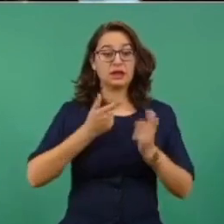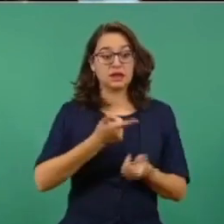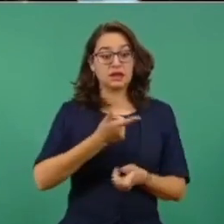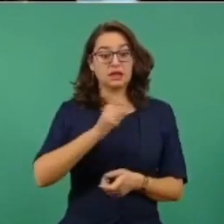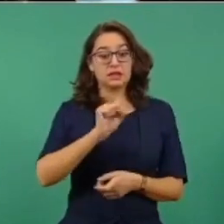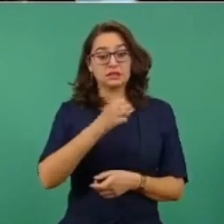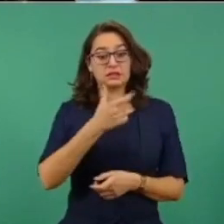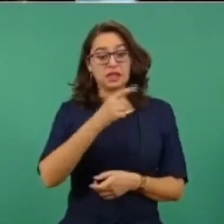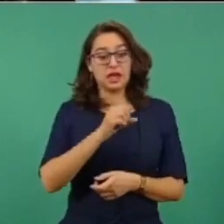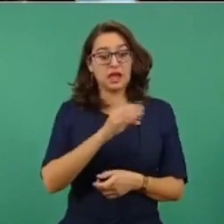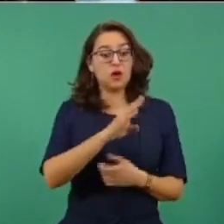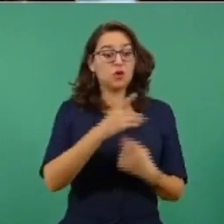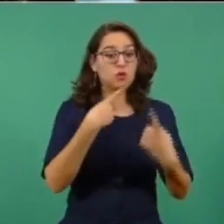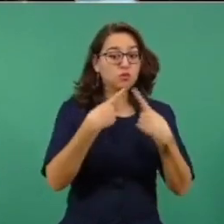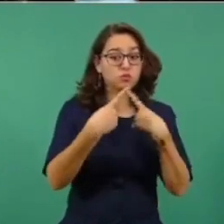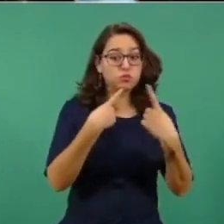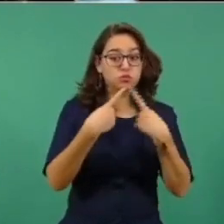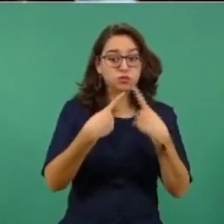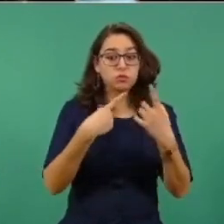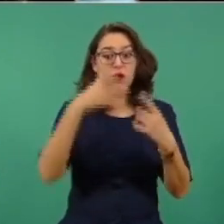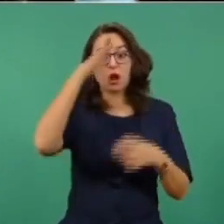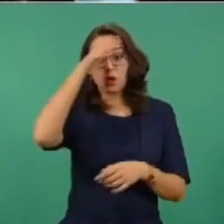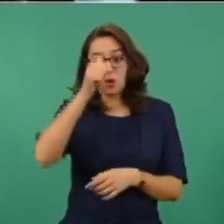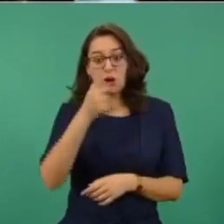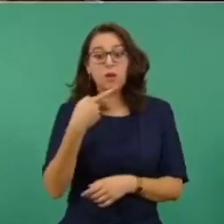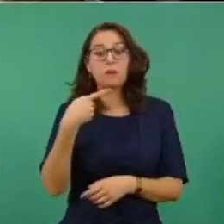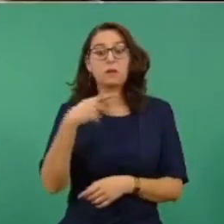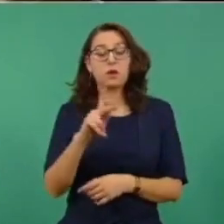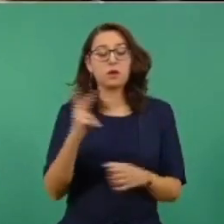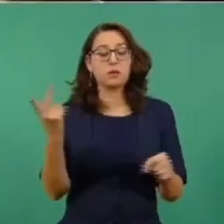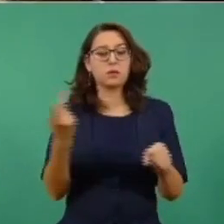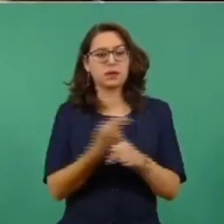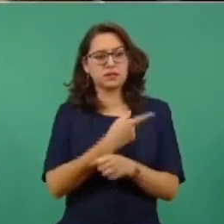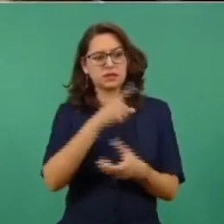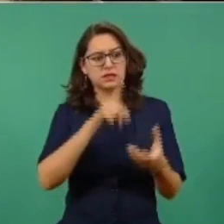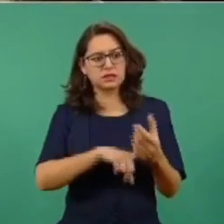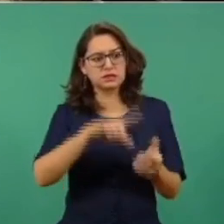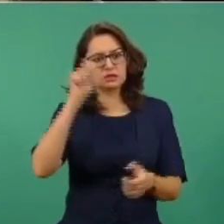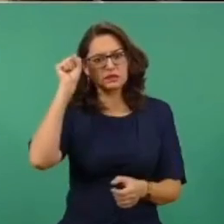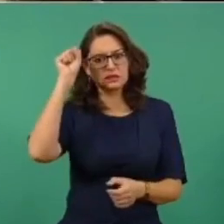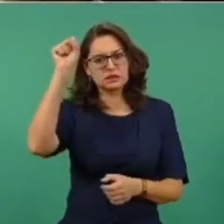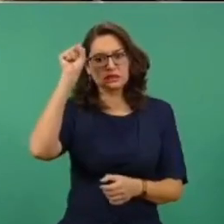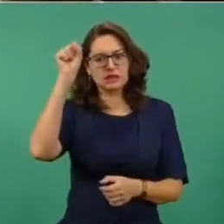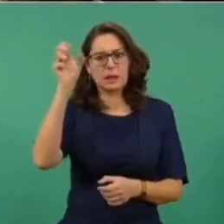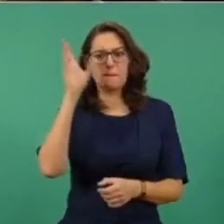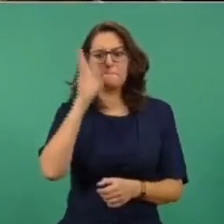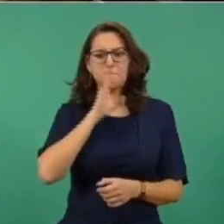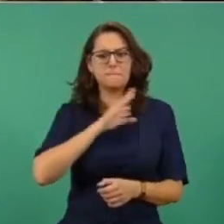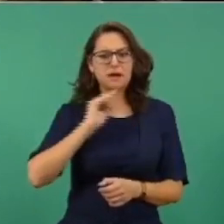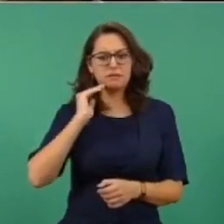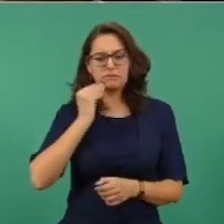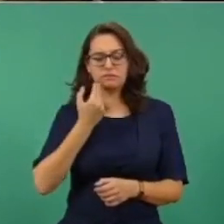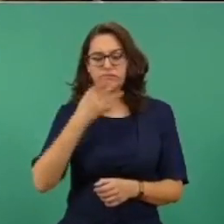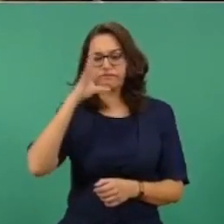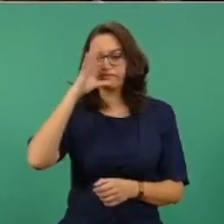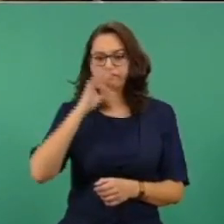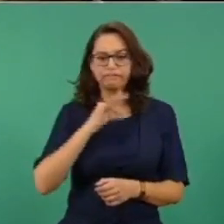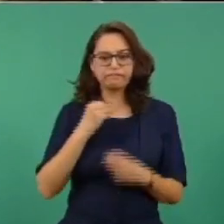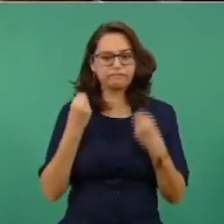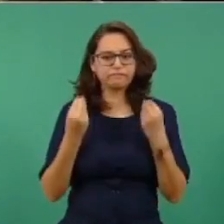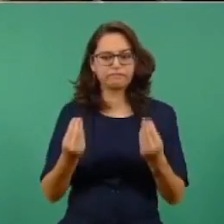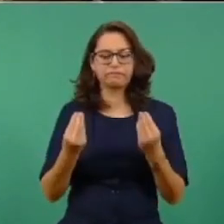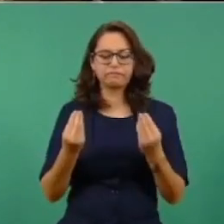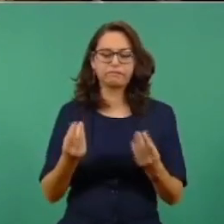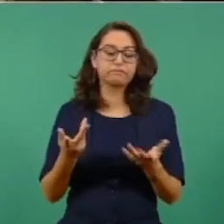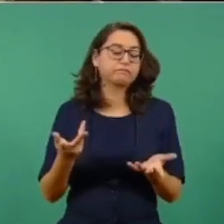aquel líder sindical traía cosas muy torcidas y finalmente no se logró nada. Sin embargo,